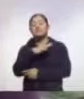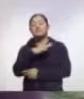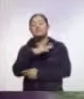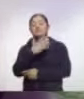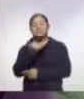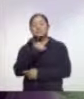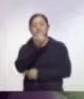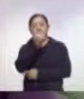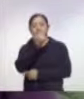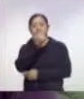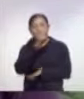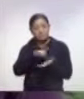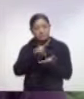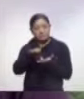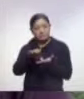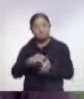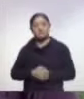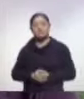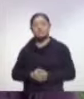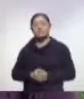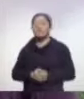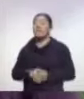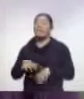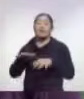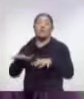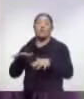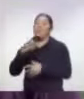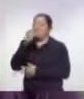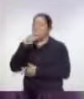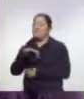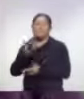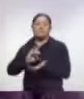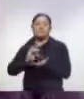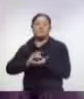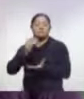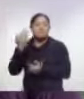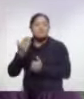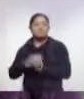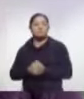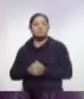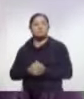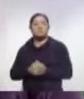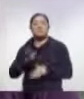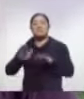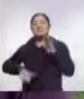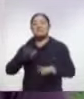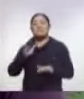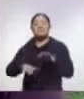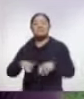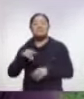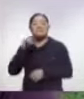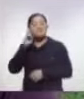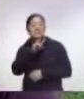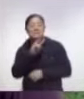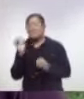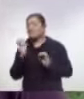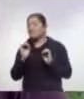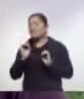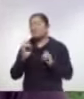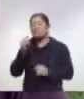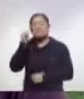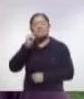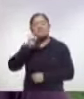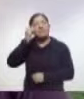Me parece muy excelente que se hayan acordado de estos niños, porque a veces es pocas las veces que se acuerdan de ellos. Me da mucho gusto que